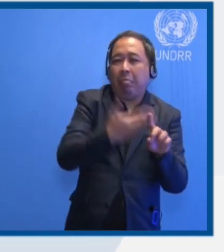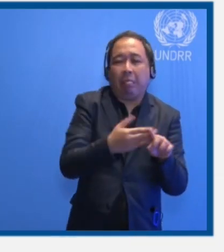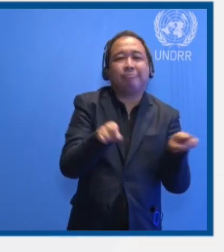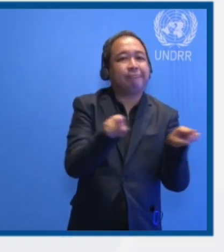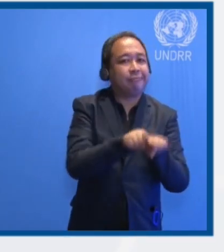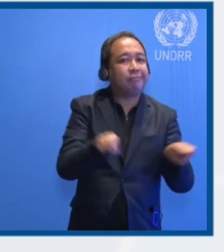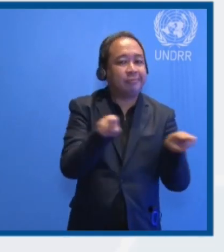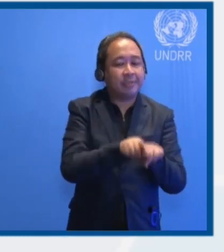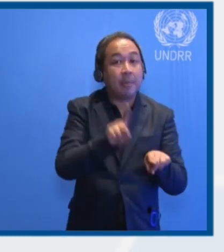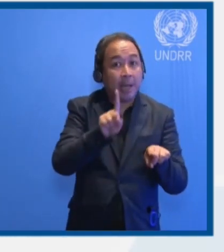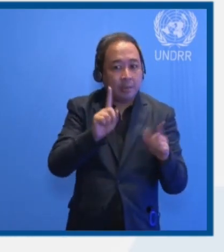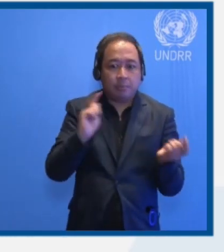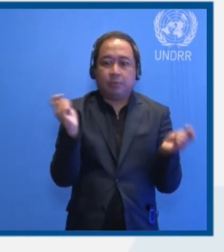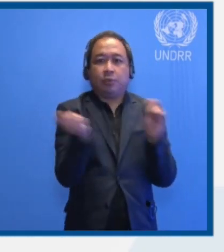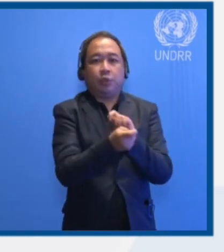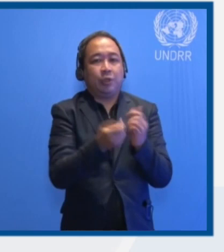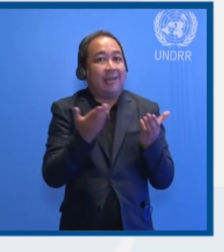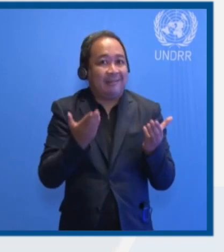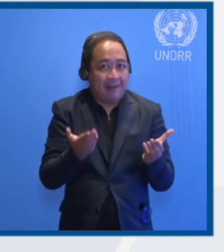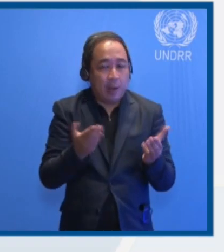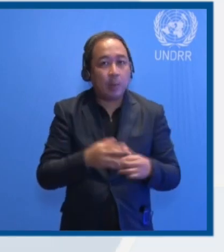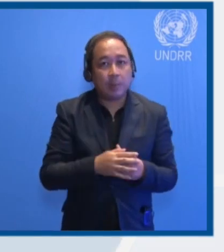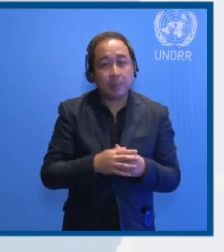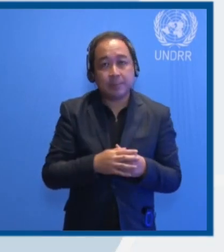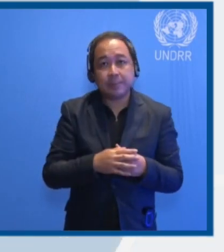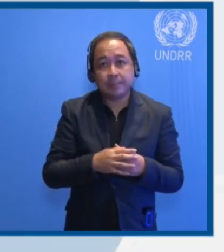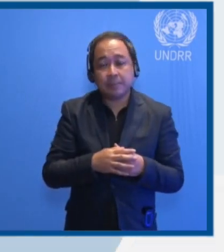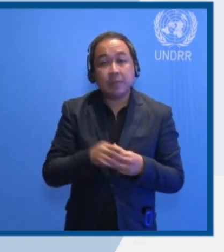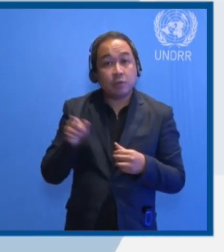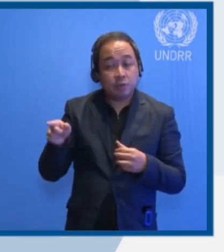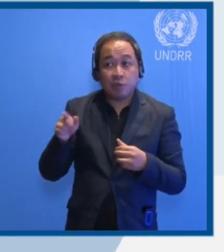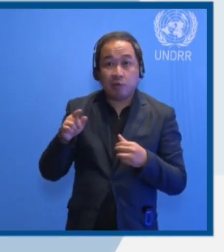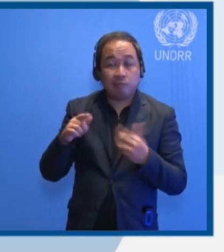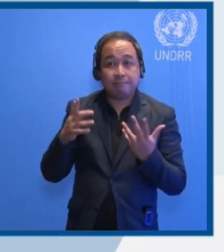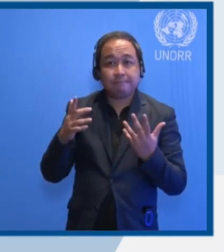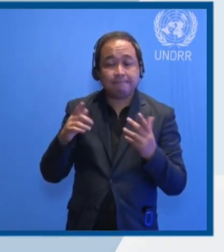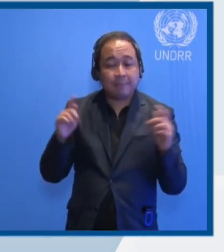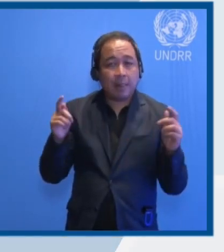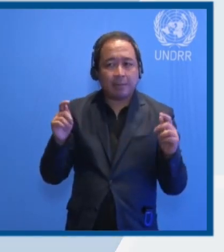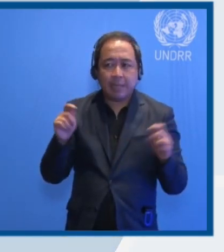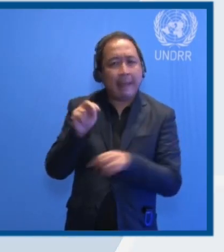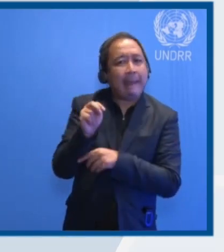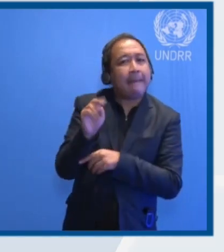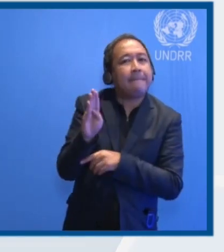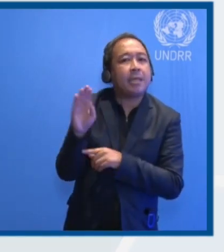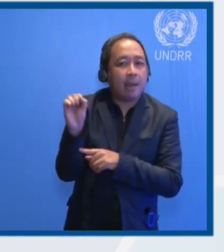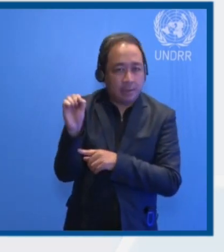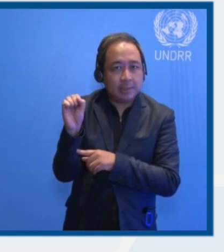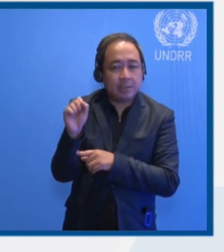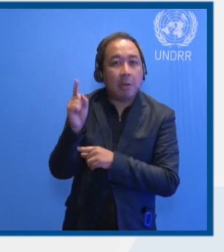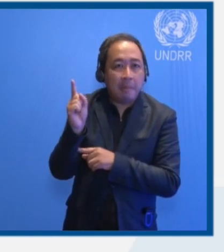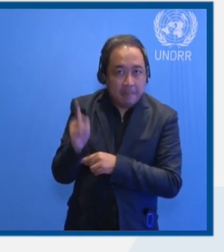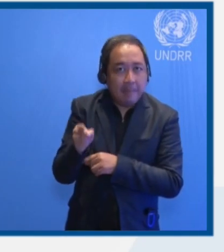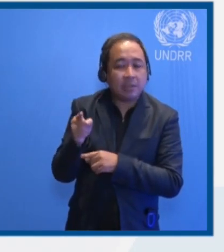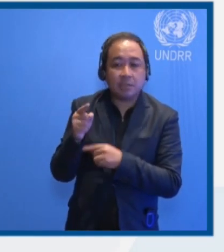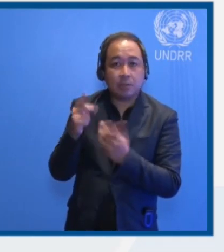necesidad de tener obras que se puedan ver físicamente y que se perciben como única solución al problema. Y una tercera barrera